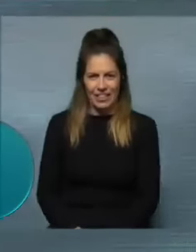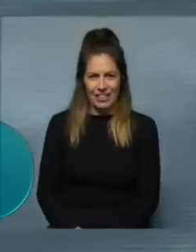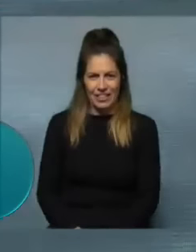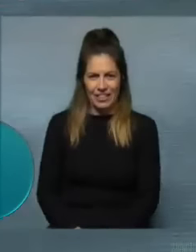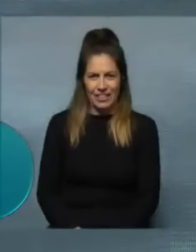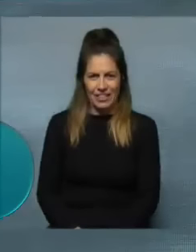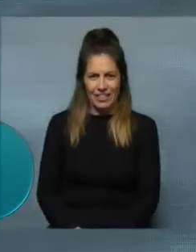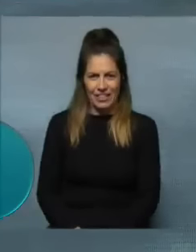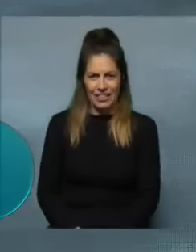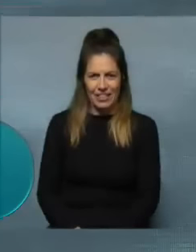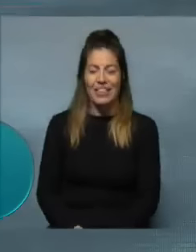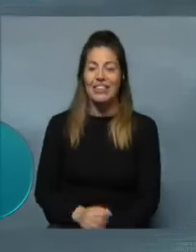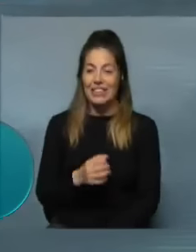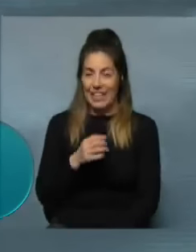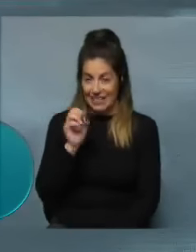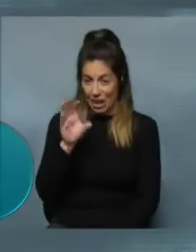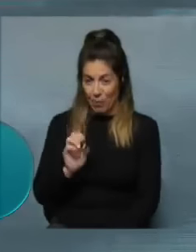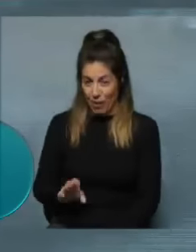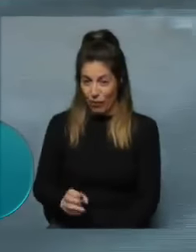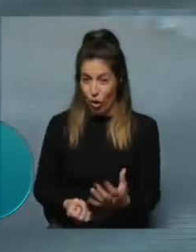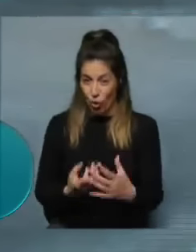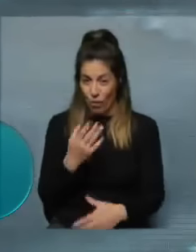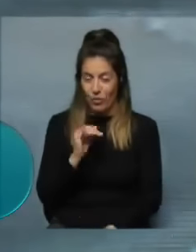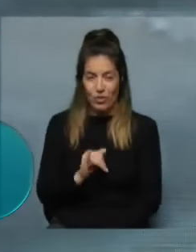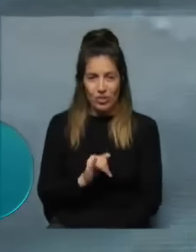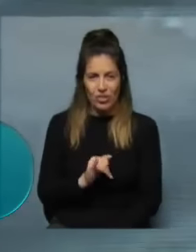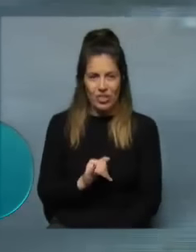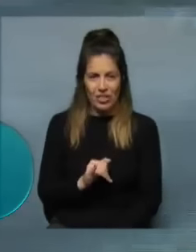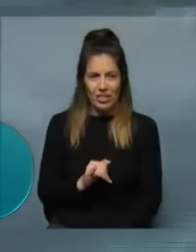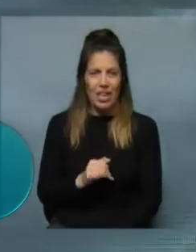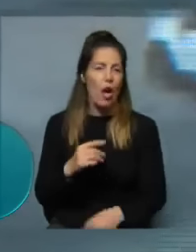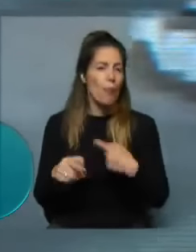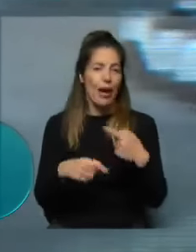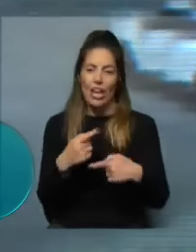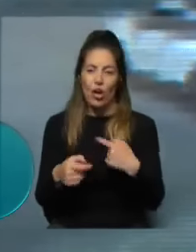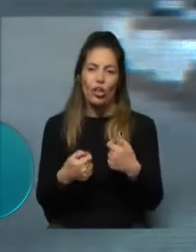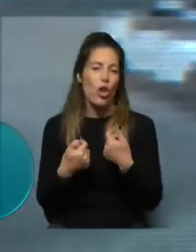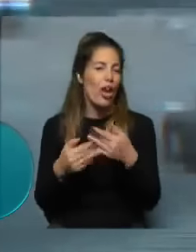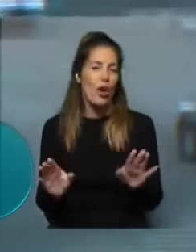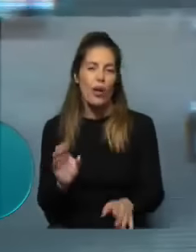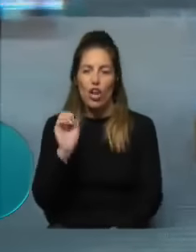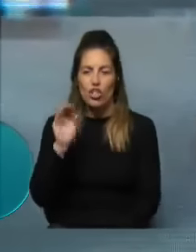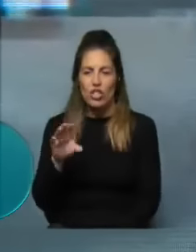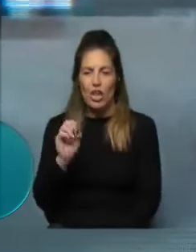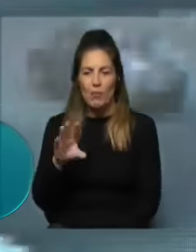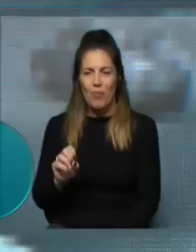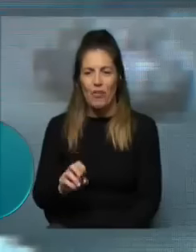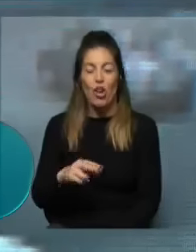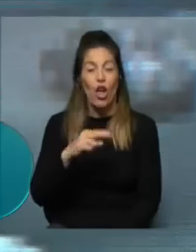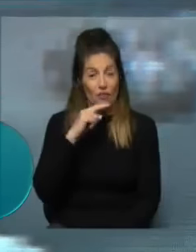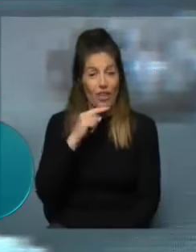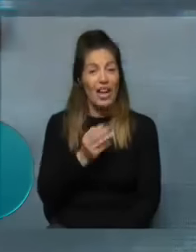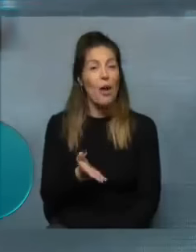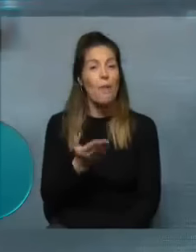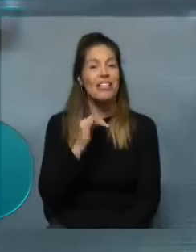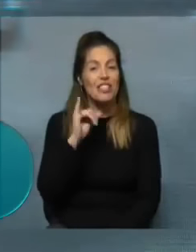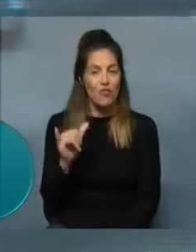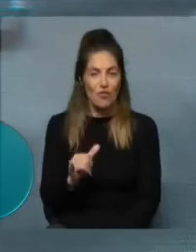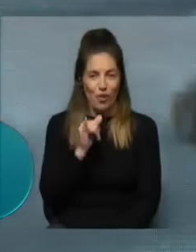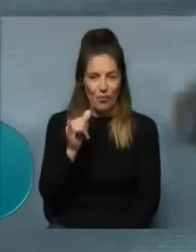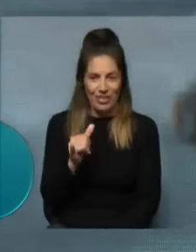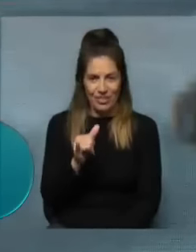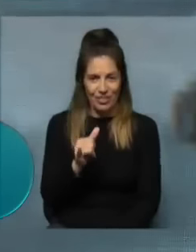Tenemos que te decía. No, por la parte. Sí, se van a seguir inaugurando. Ya el viernes le voy a venir con más novedades, como saben. De los